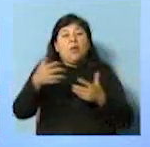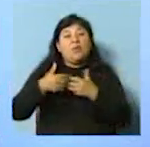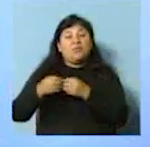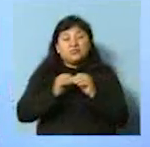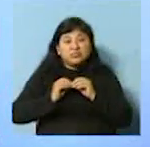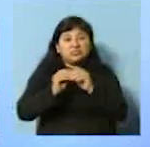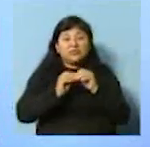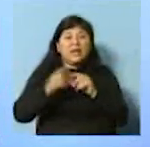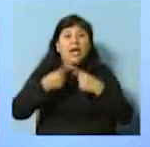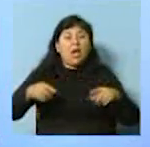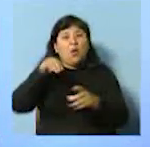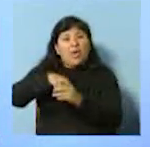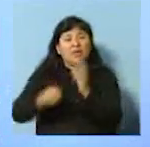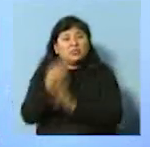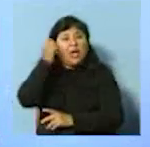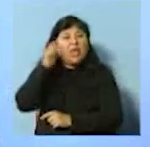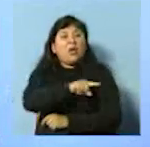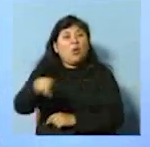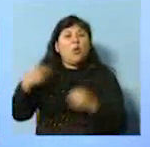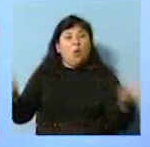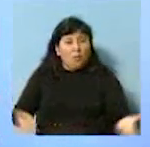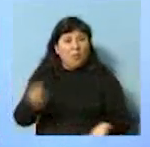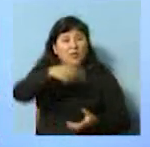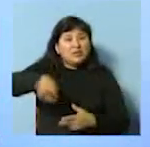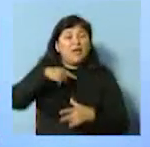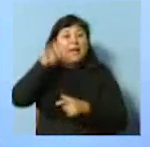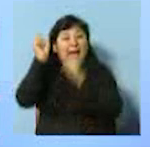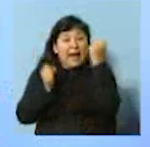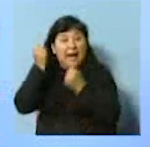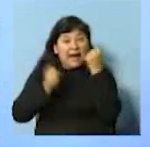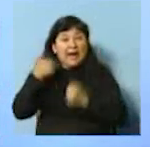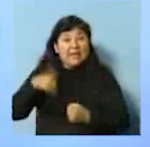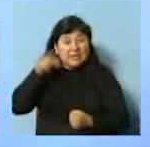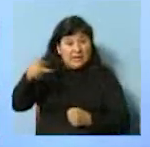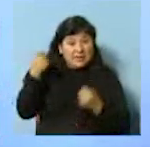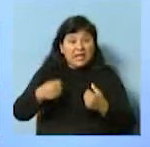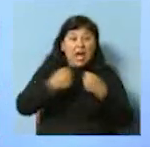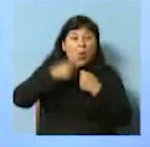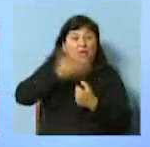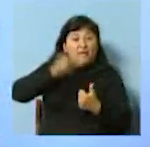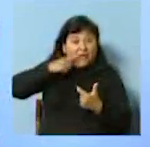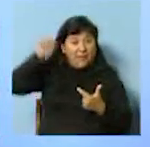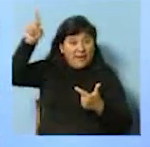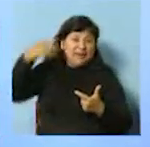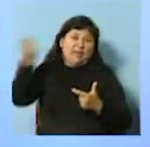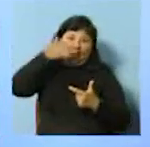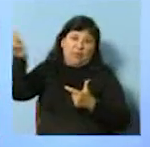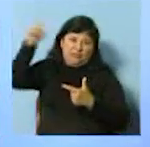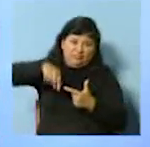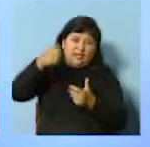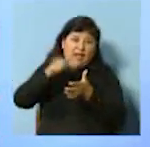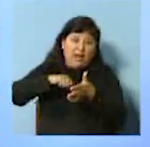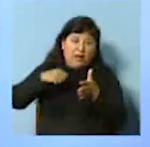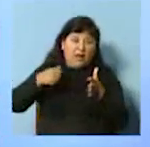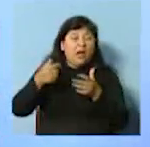no porque el marco de la crisis que hoy tiene la argentina esto el acuerdo al fondo monetario internacional que después repercutido en la provincia con